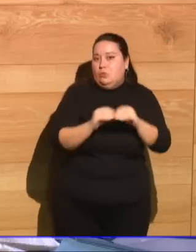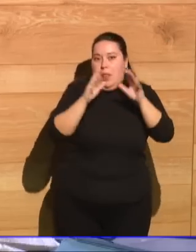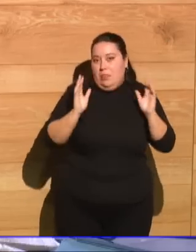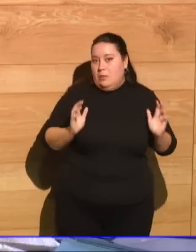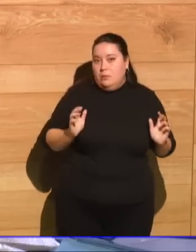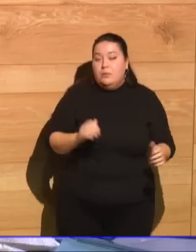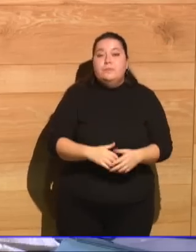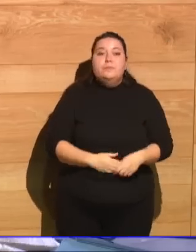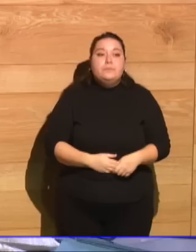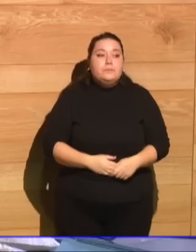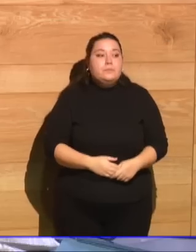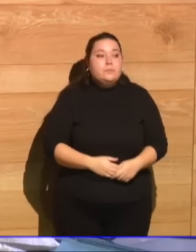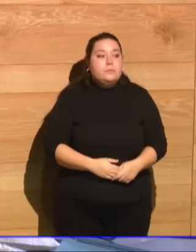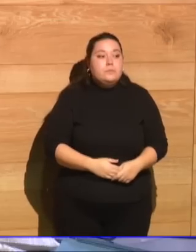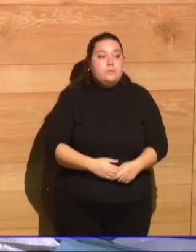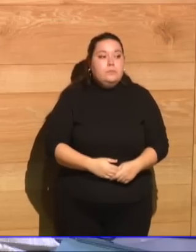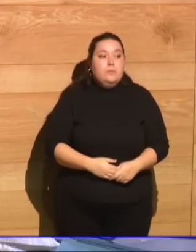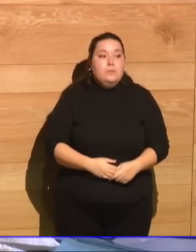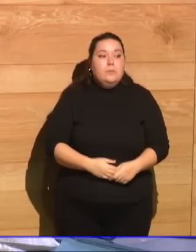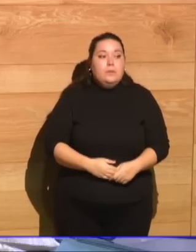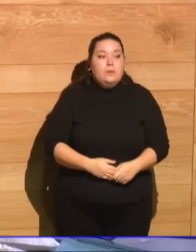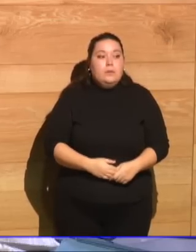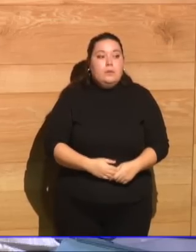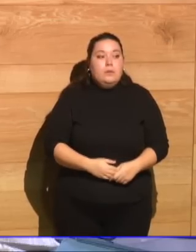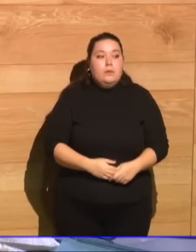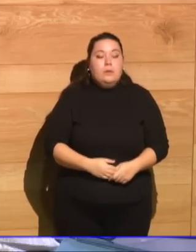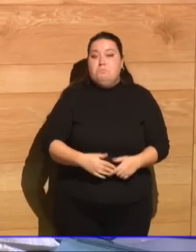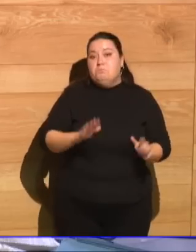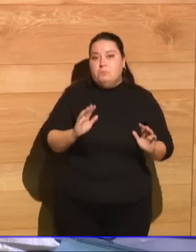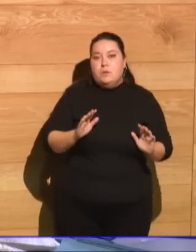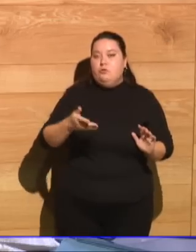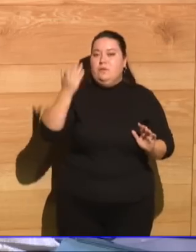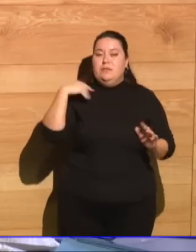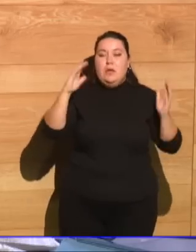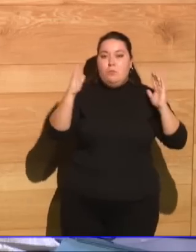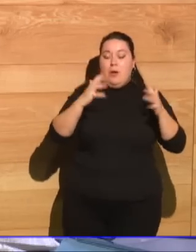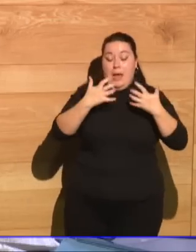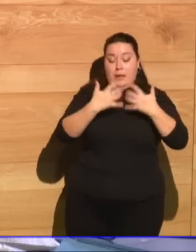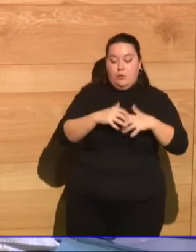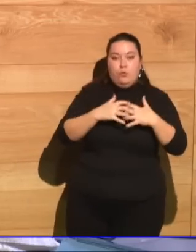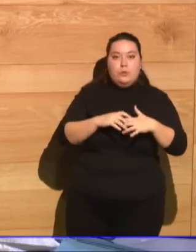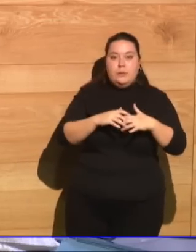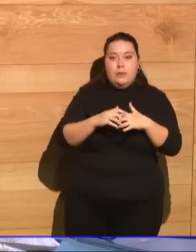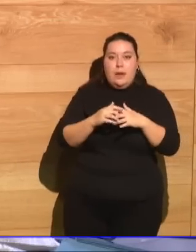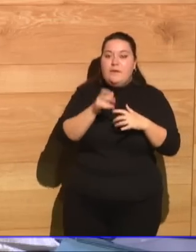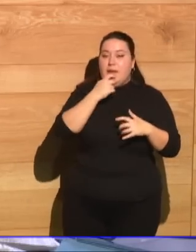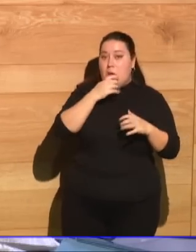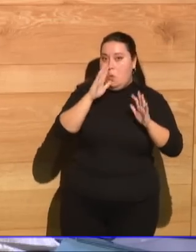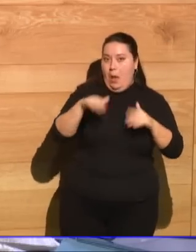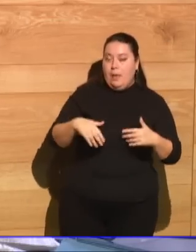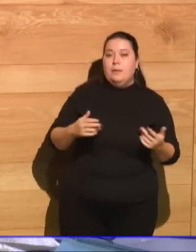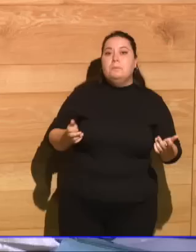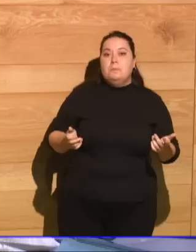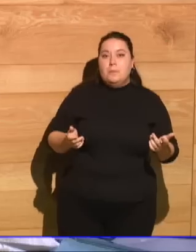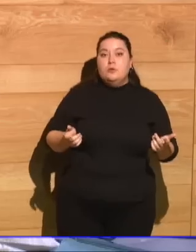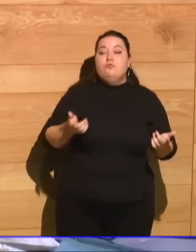hablaremos, lo que se encuentra es que no hay industria británica como tal en aquella época, y que